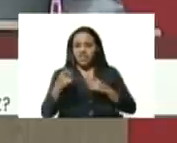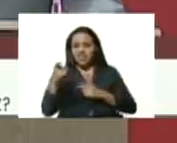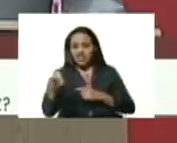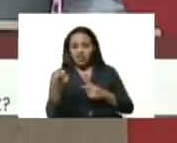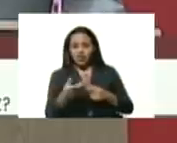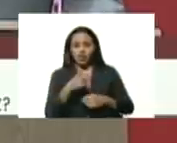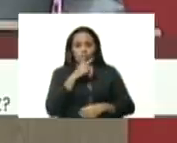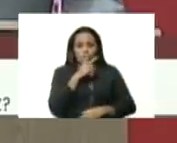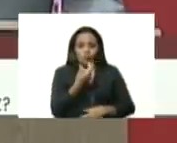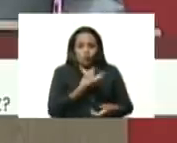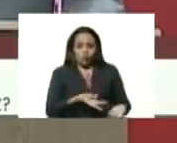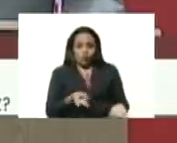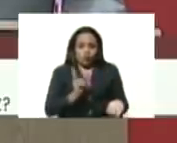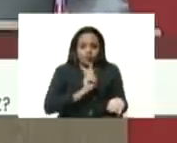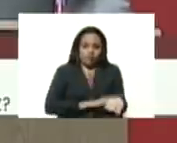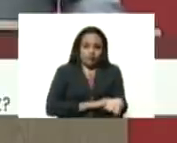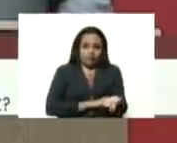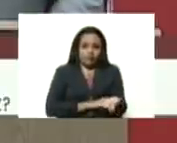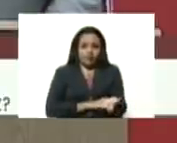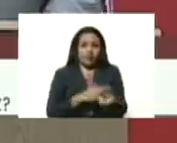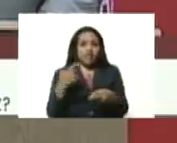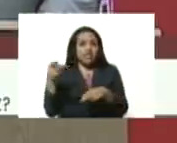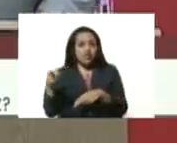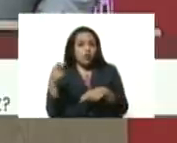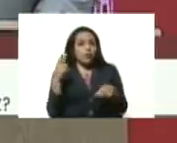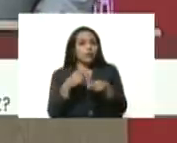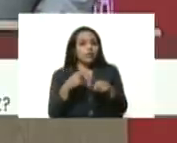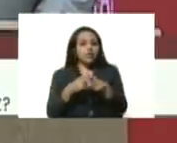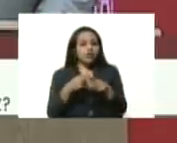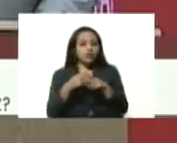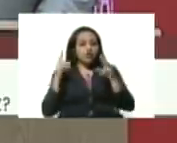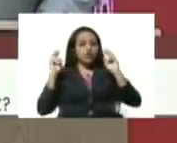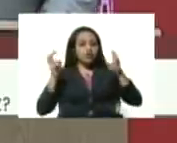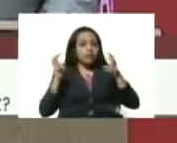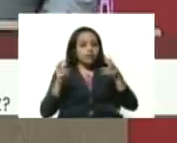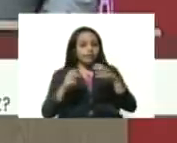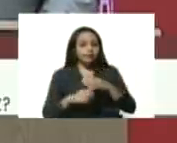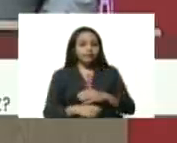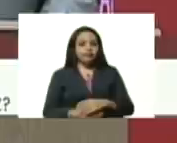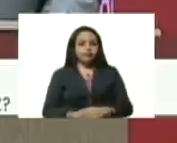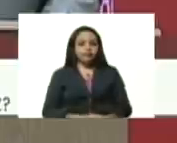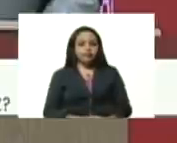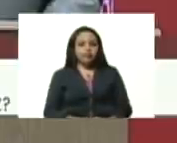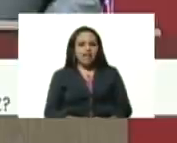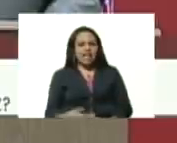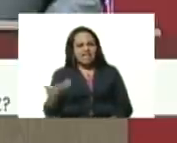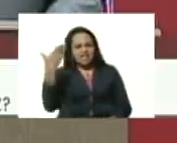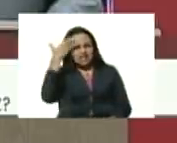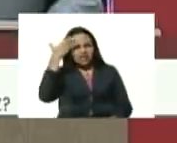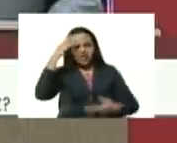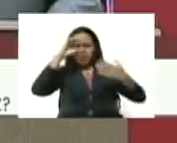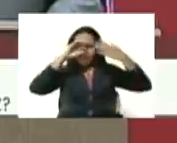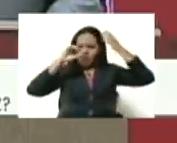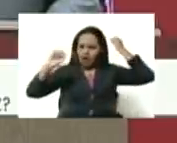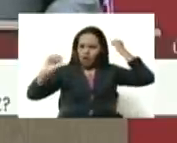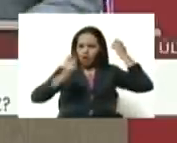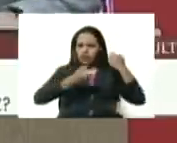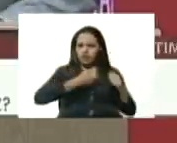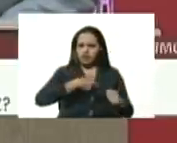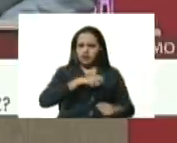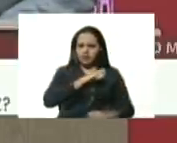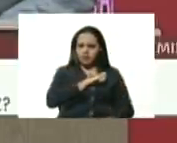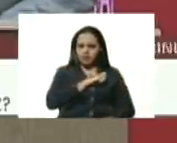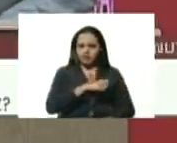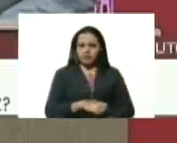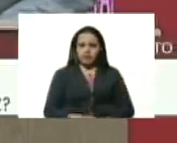gravedad, de este gravísimo tenor. ¿Sabe el embajador de España que